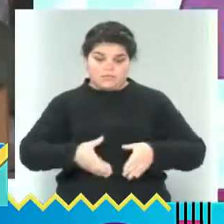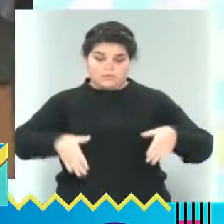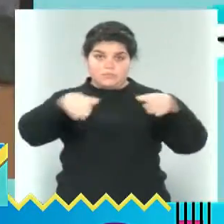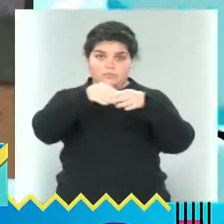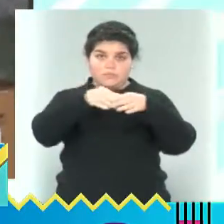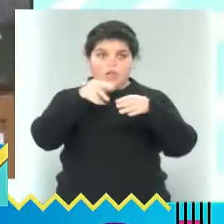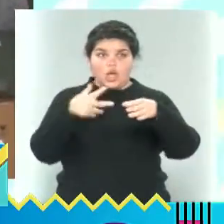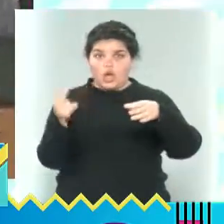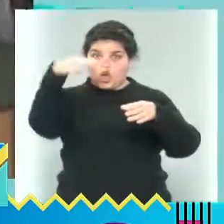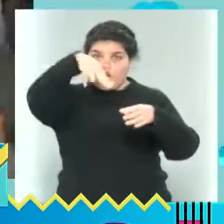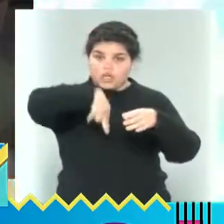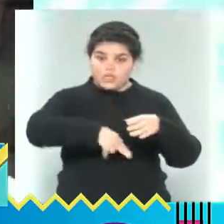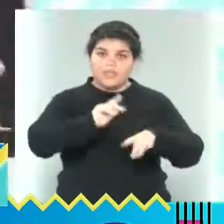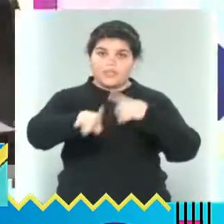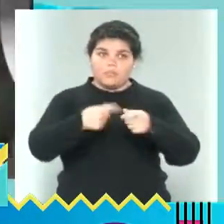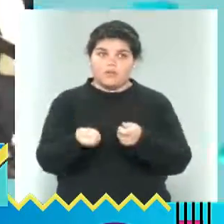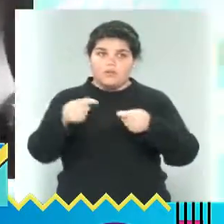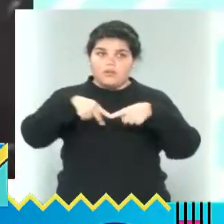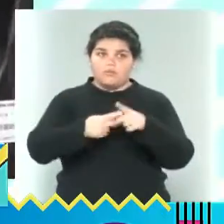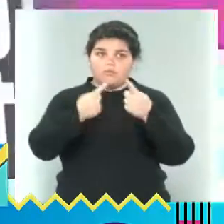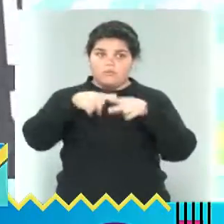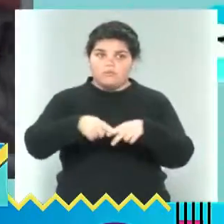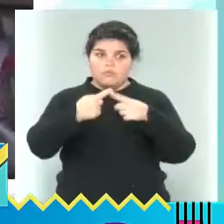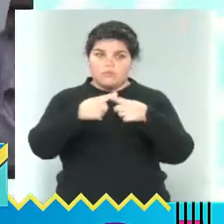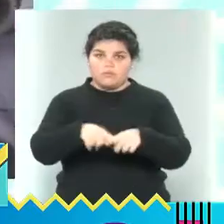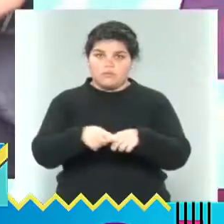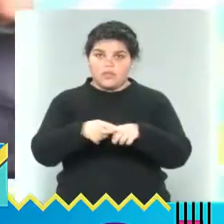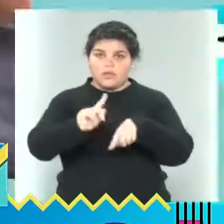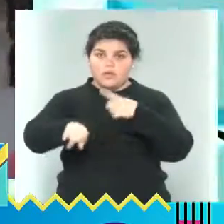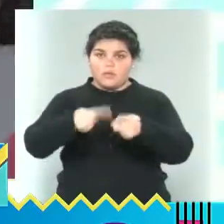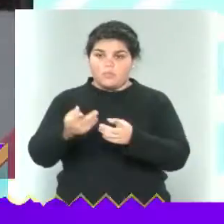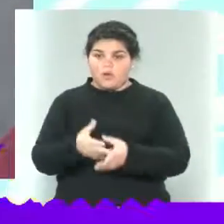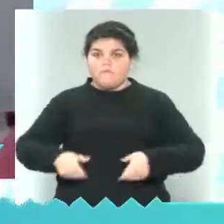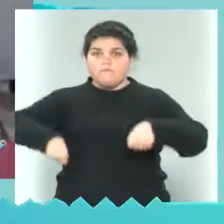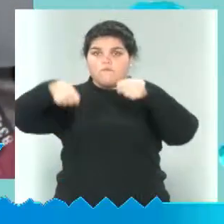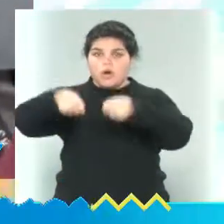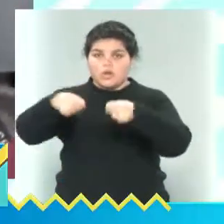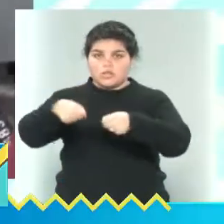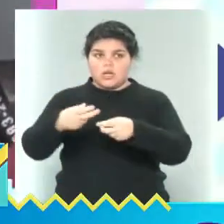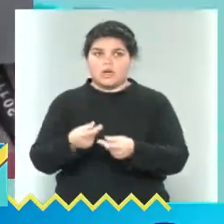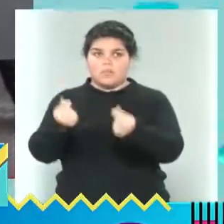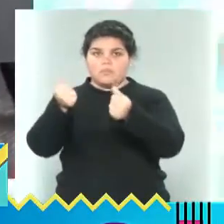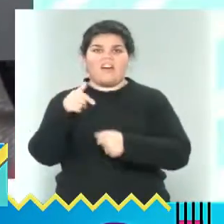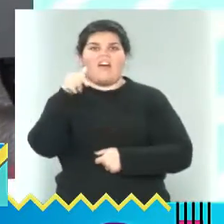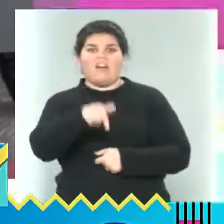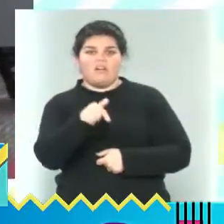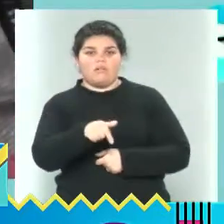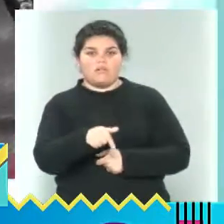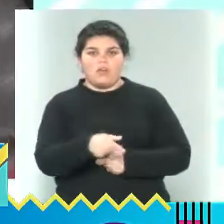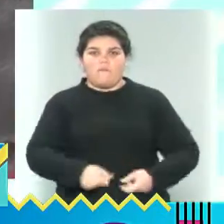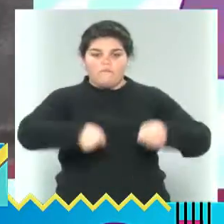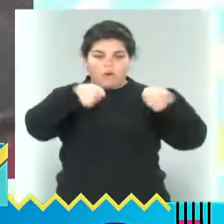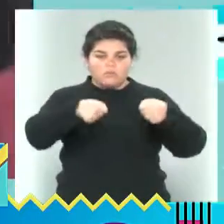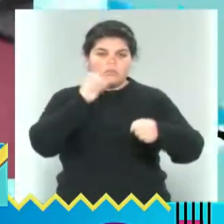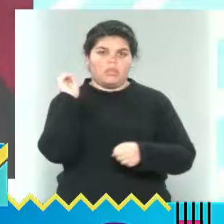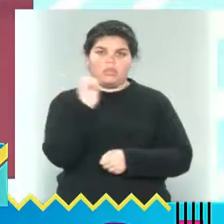y tejía al crochet la bolsa para ir a hacer las compras. Ahora la bolsa la tiramos, ni siquiera sirve después